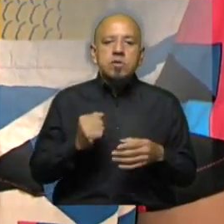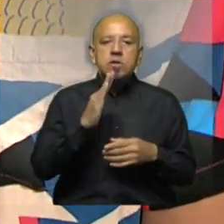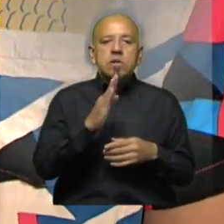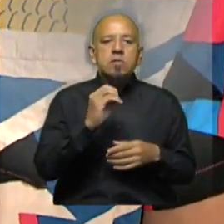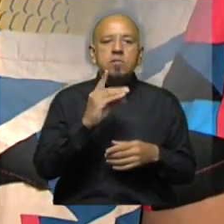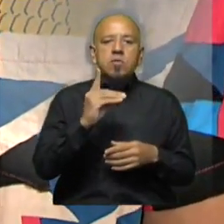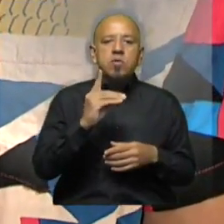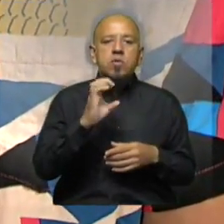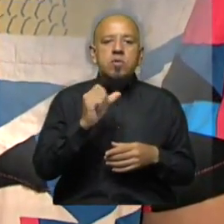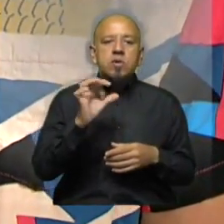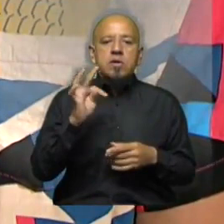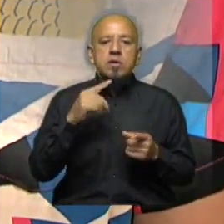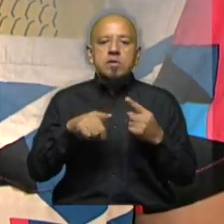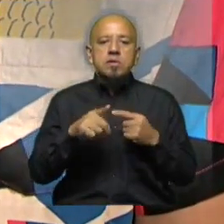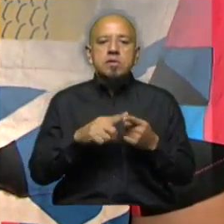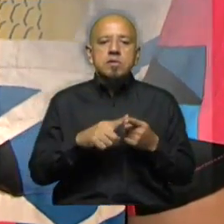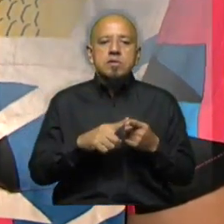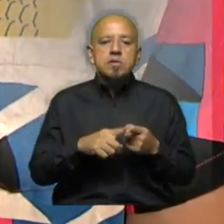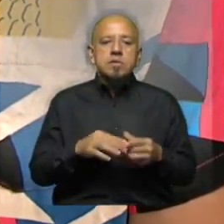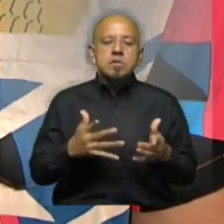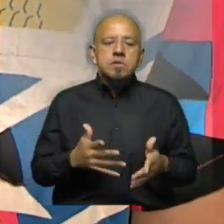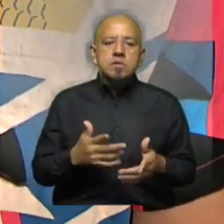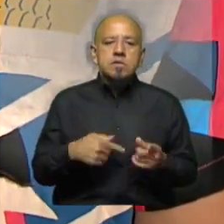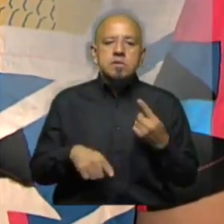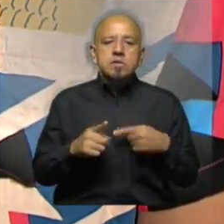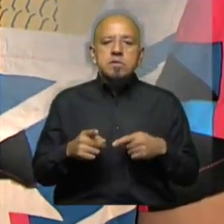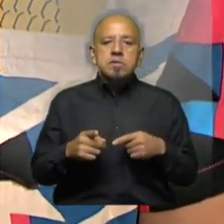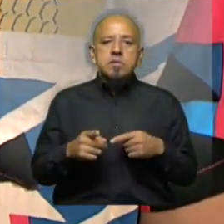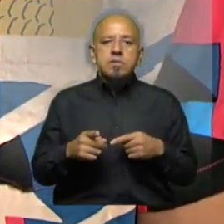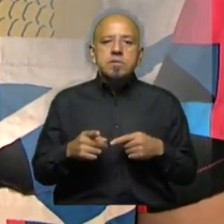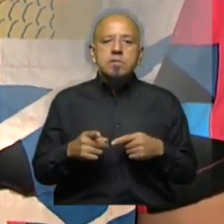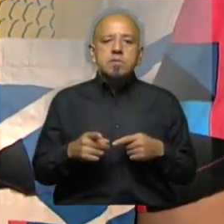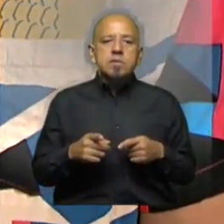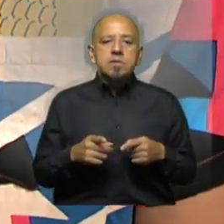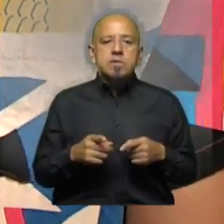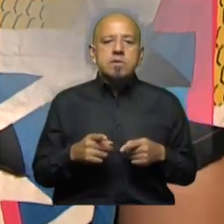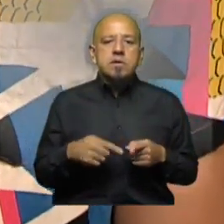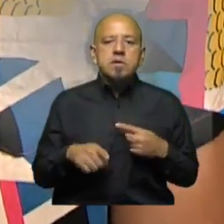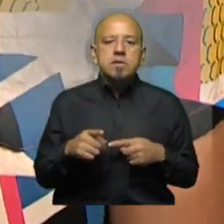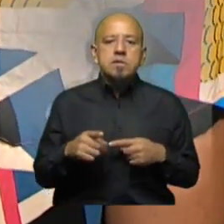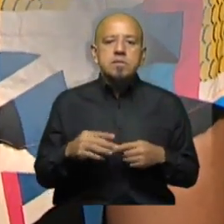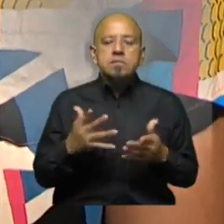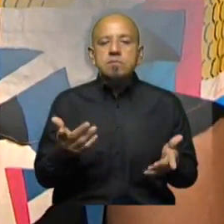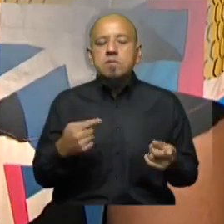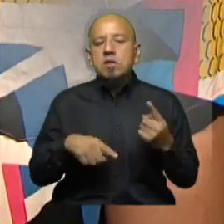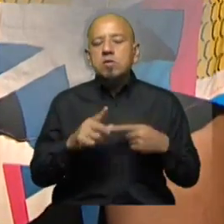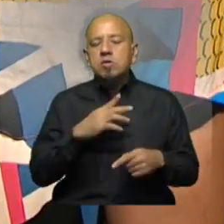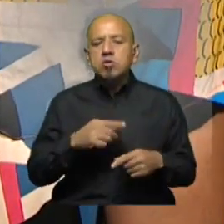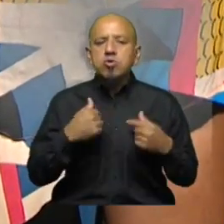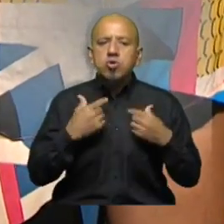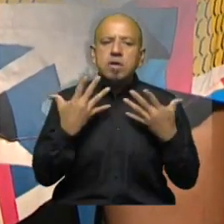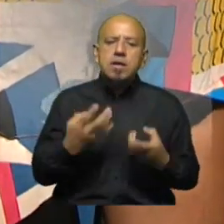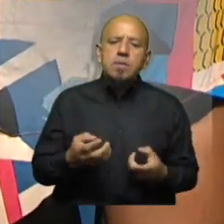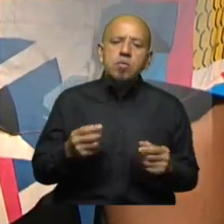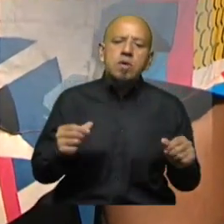documental tiene una pata muy fuerte parada en el testimonio y realmente no es sencillo conseguir testimonios de cosas muy viejas. Entonces queríamos que